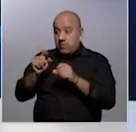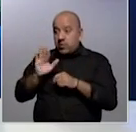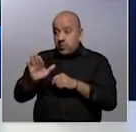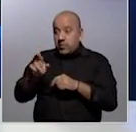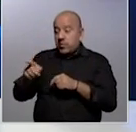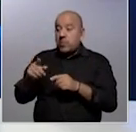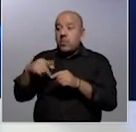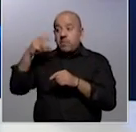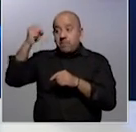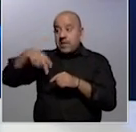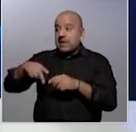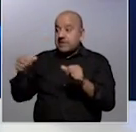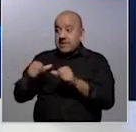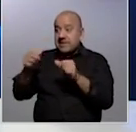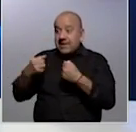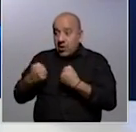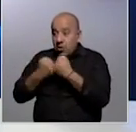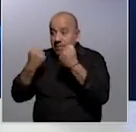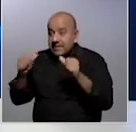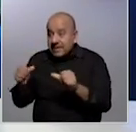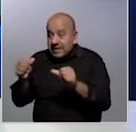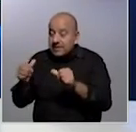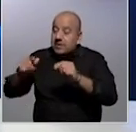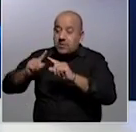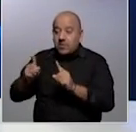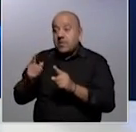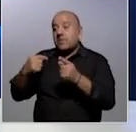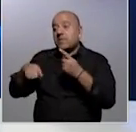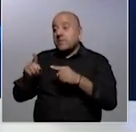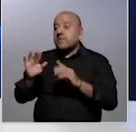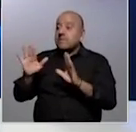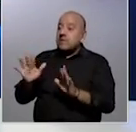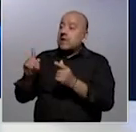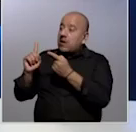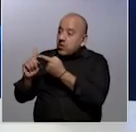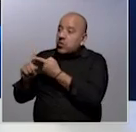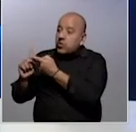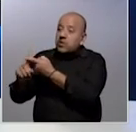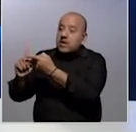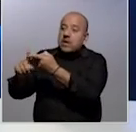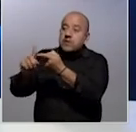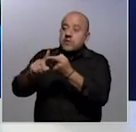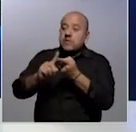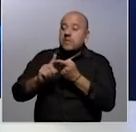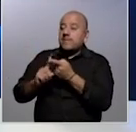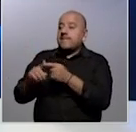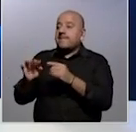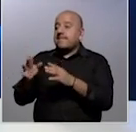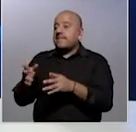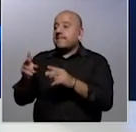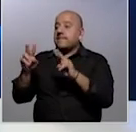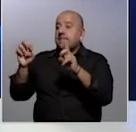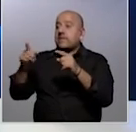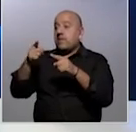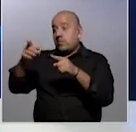eso un plan no lo hacemos de un día para el otro así que creo que en coordinación con también en lo que es la